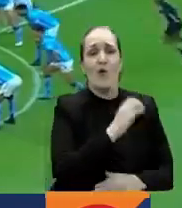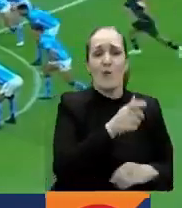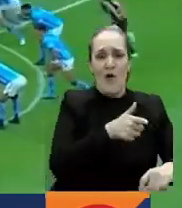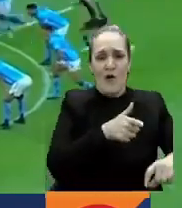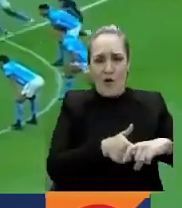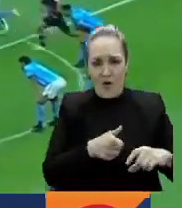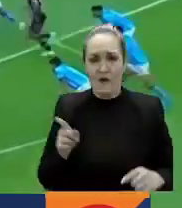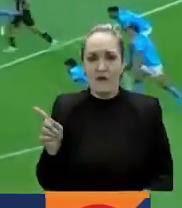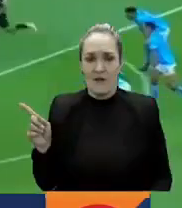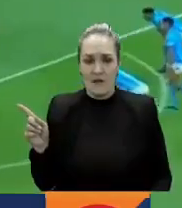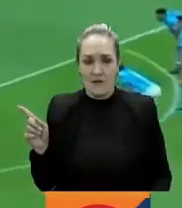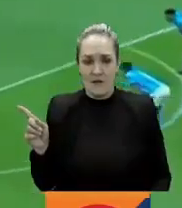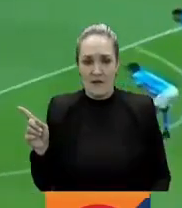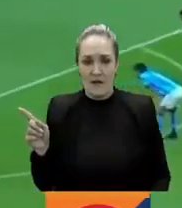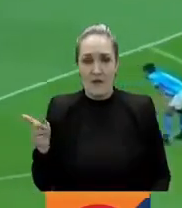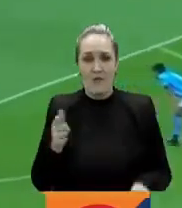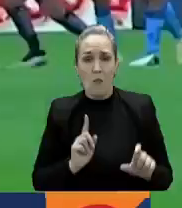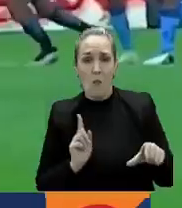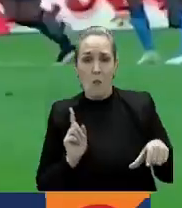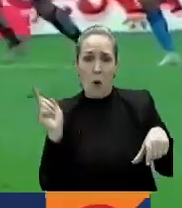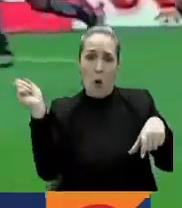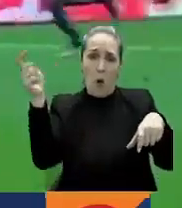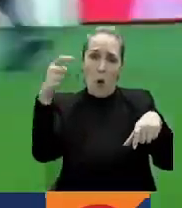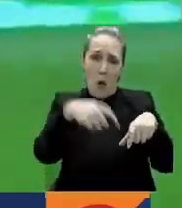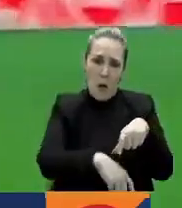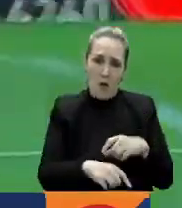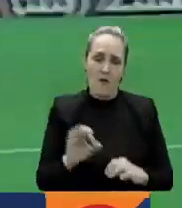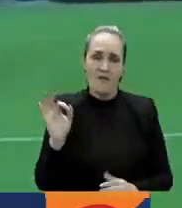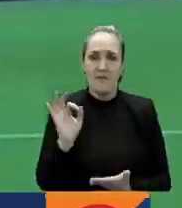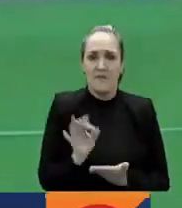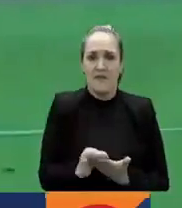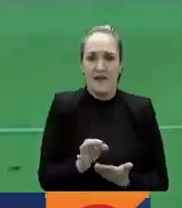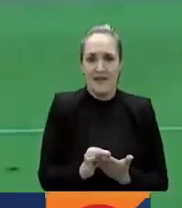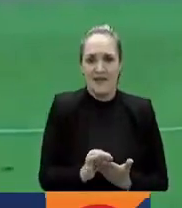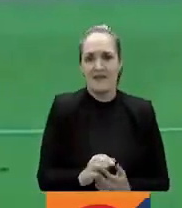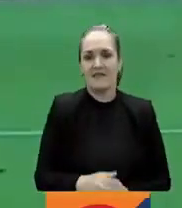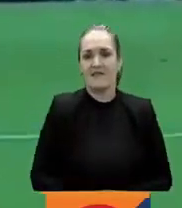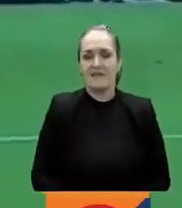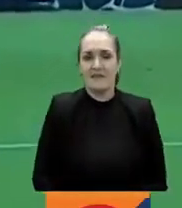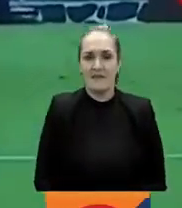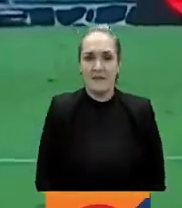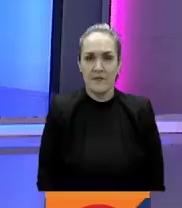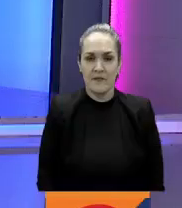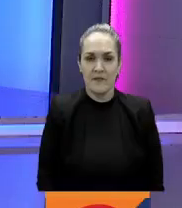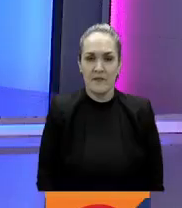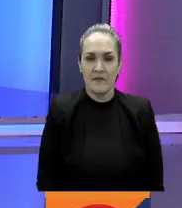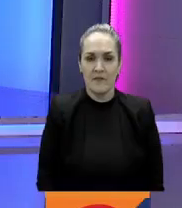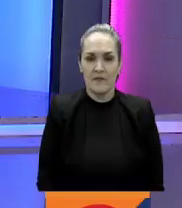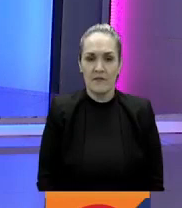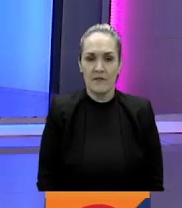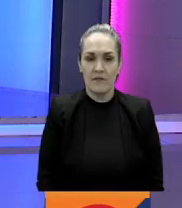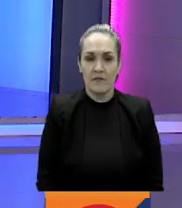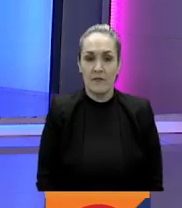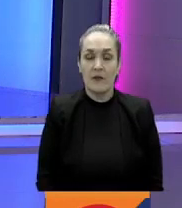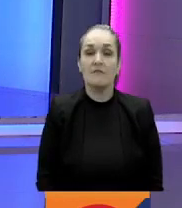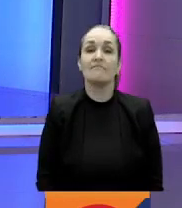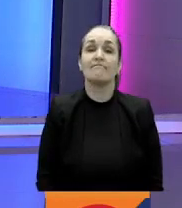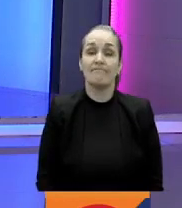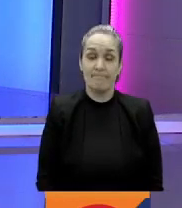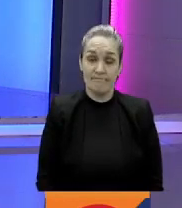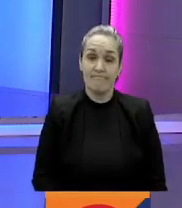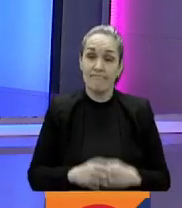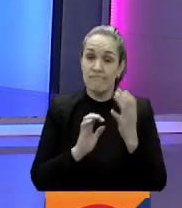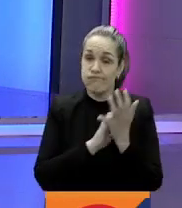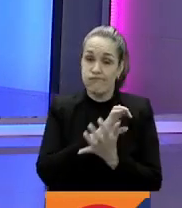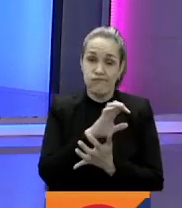con este cobro a Lopanenka, Quiñones selló de penal la goleada de los zorros. De los disturbios que nos da el